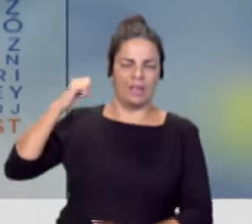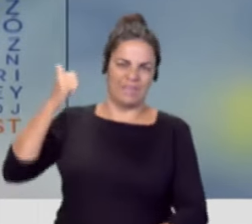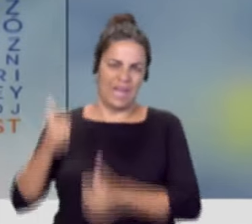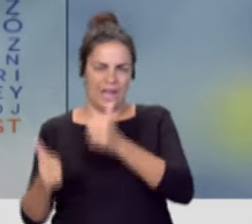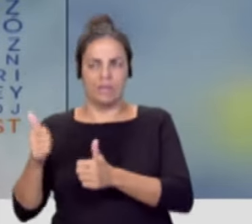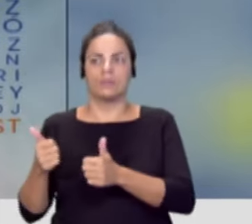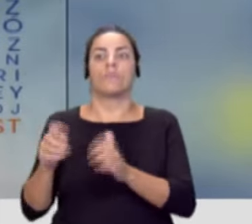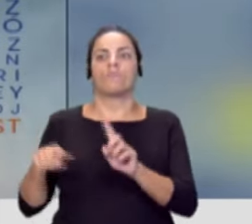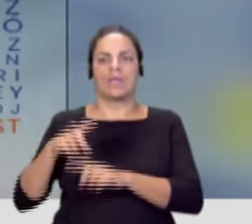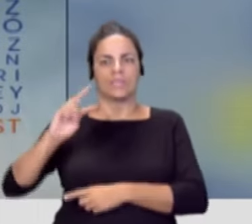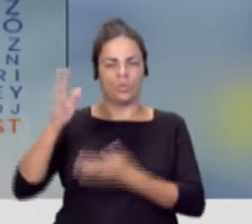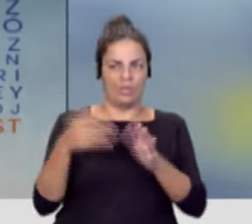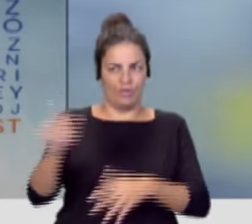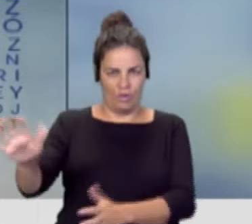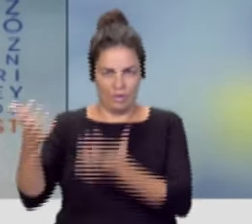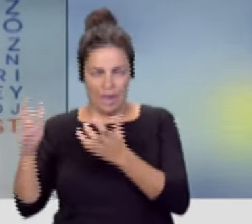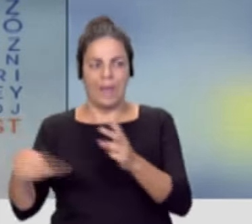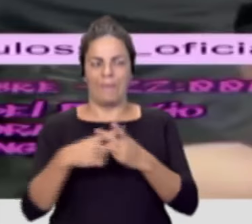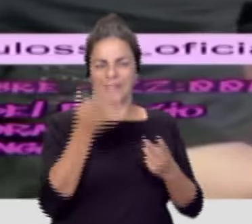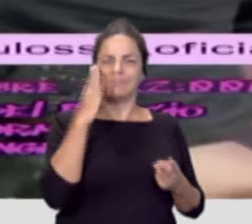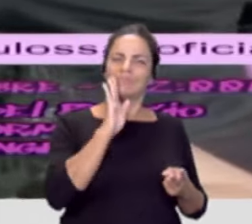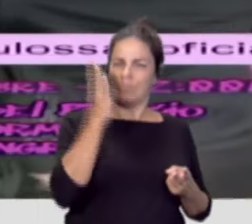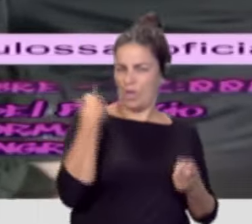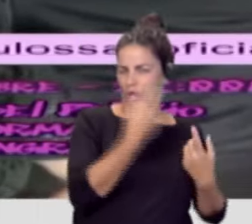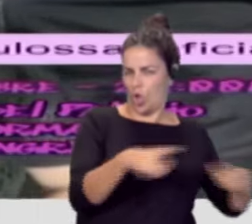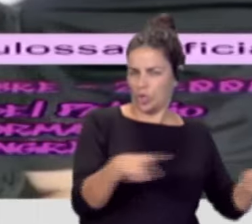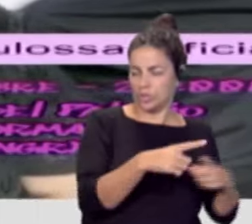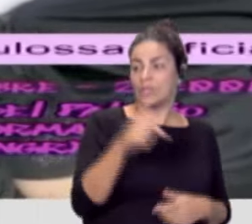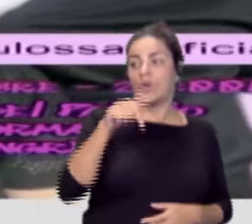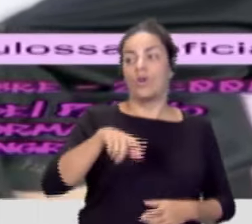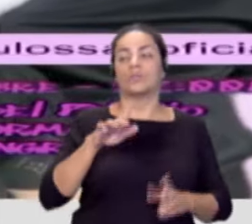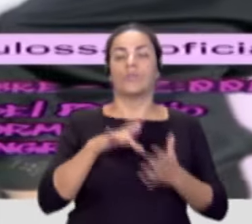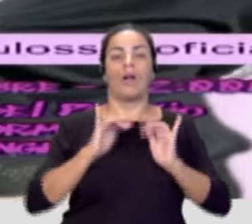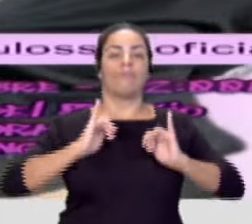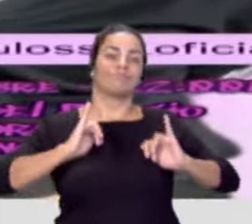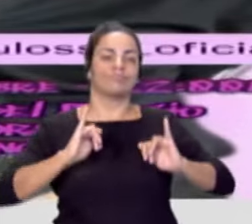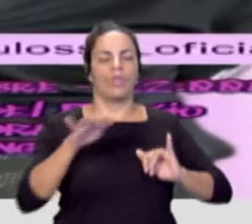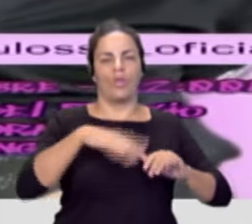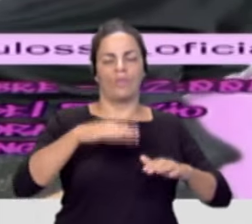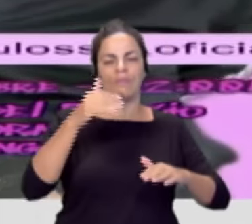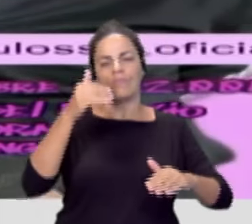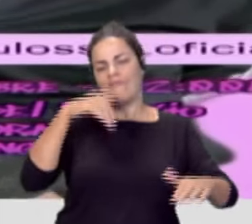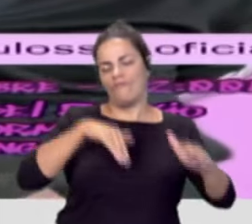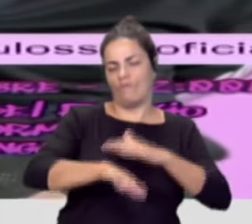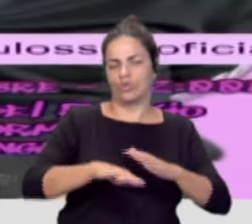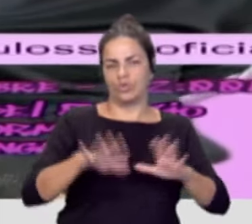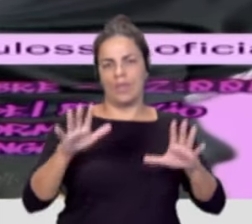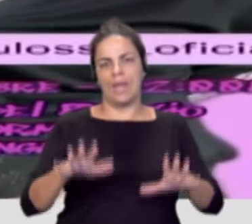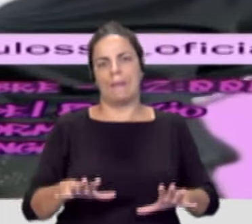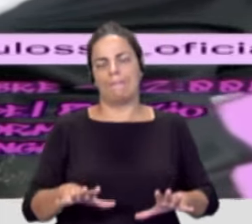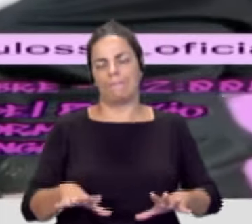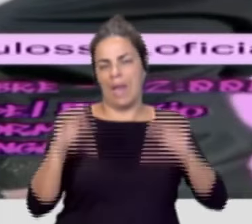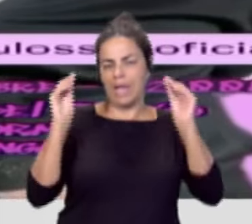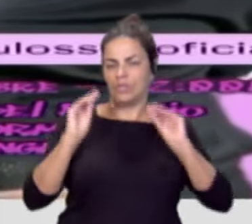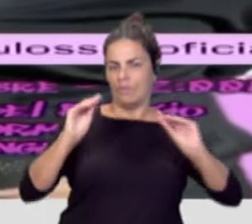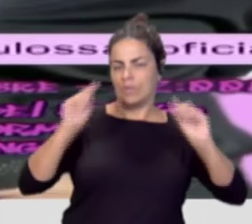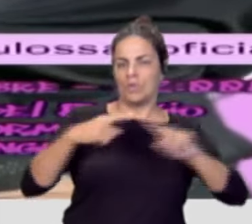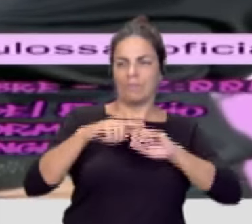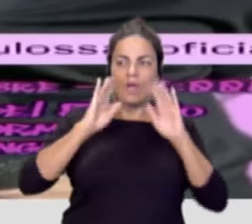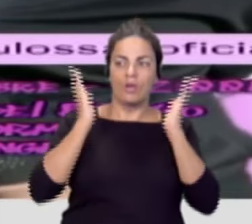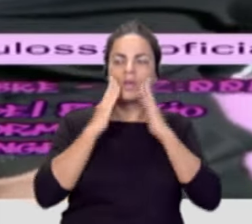segunda edición. Y hoy toca pues un poquito de fiesta en el foso del Palacio de Formación y Congreso, en lo que llamamos la noche